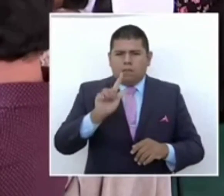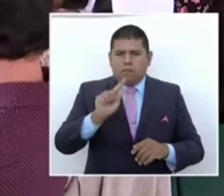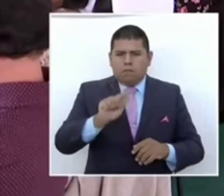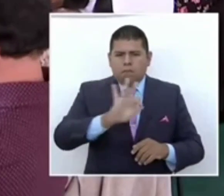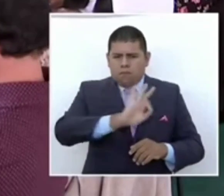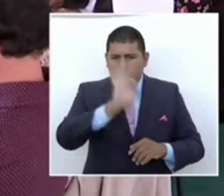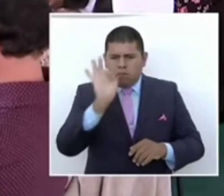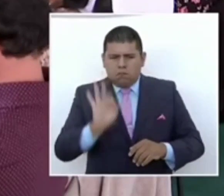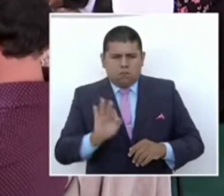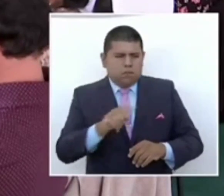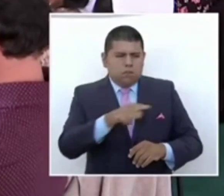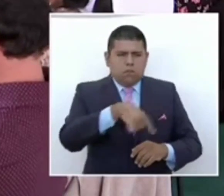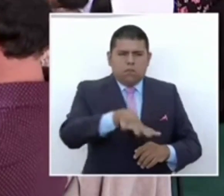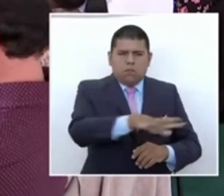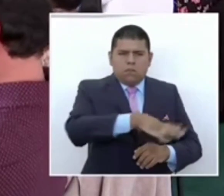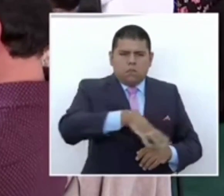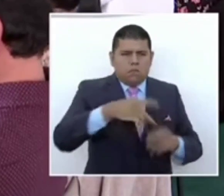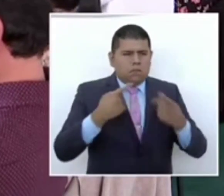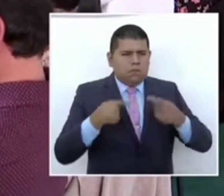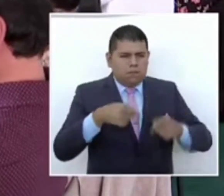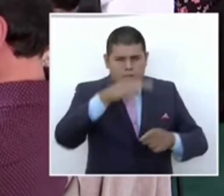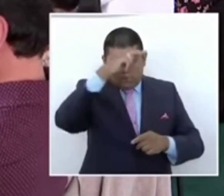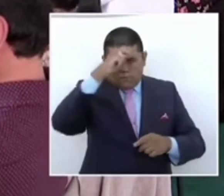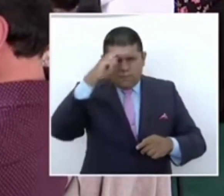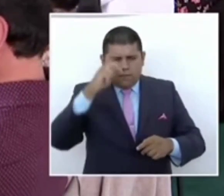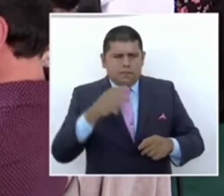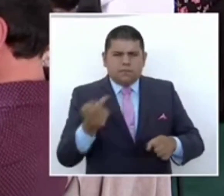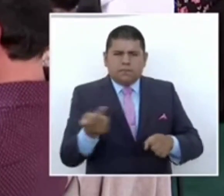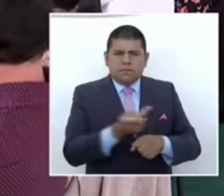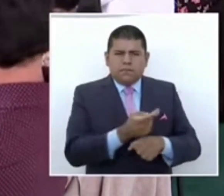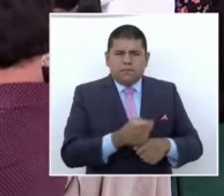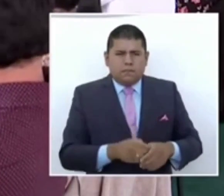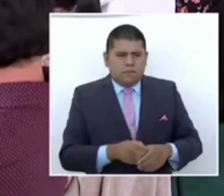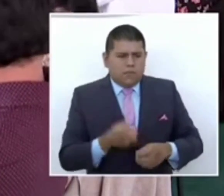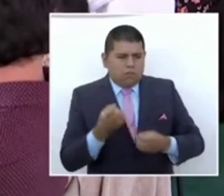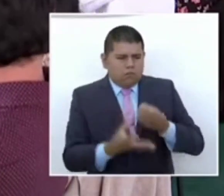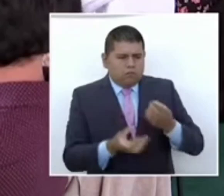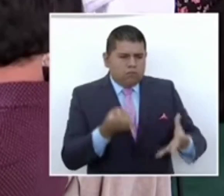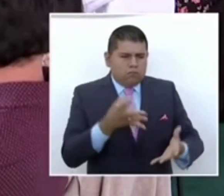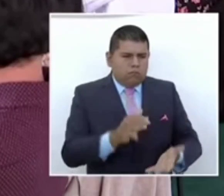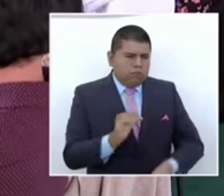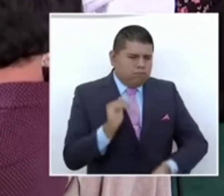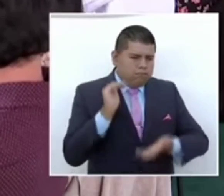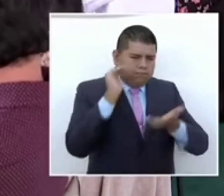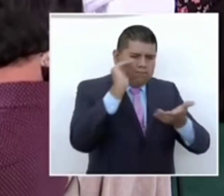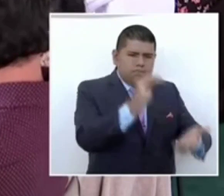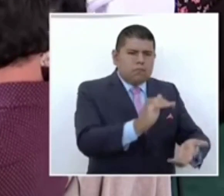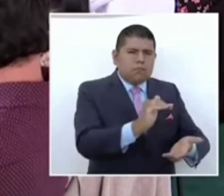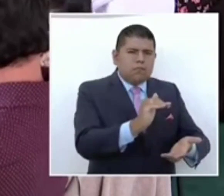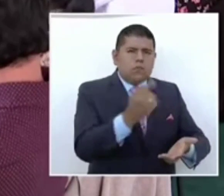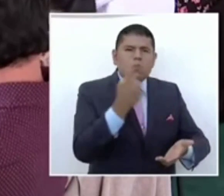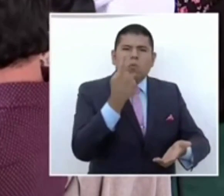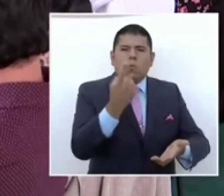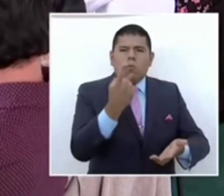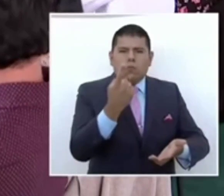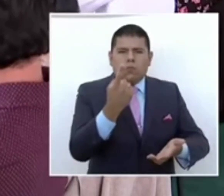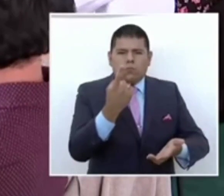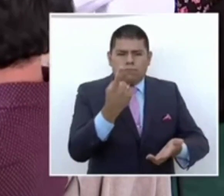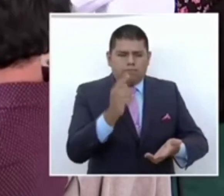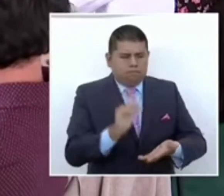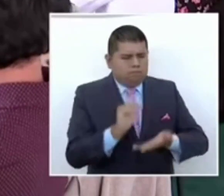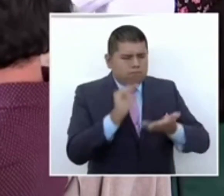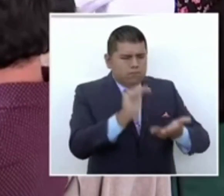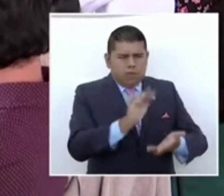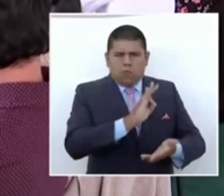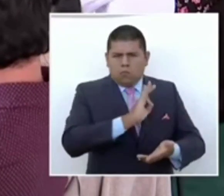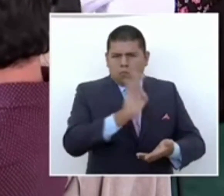los hogares del estado de Nayarit llega, cuando menos, un apoyo